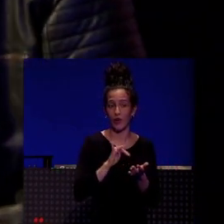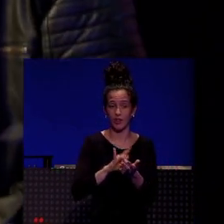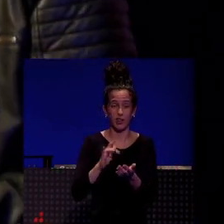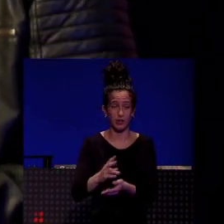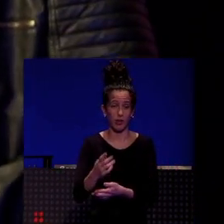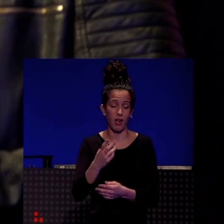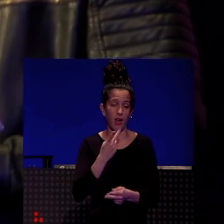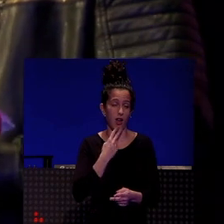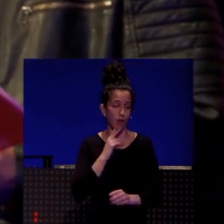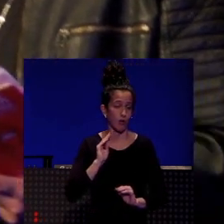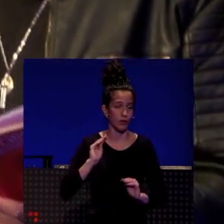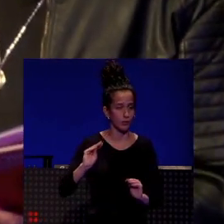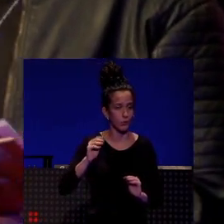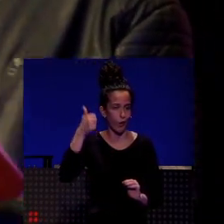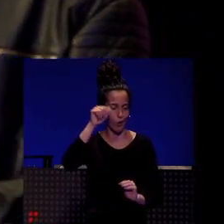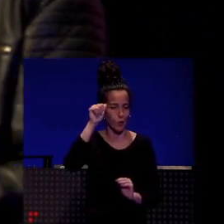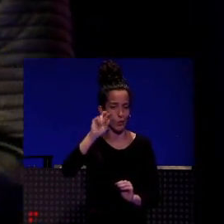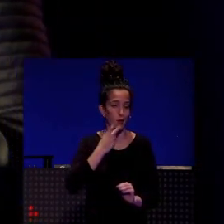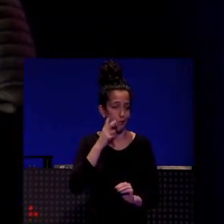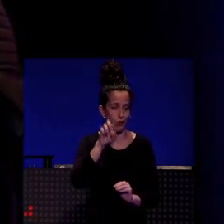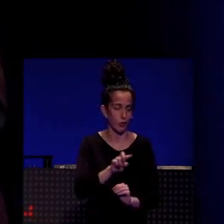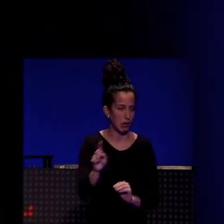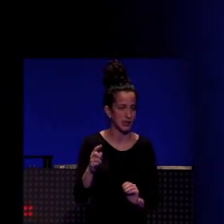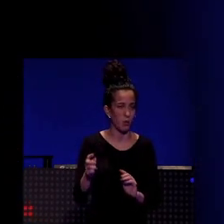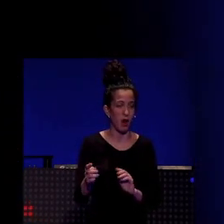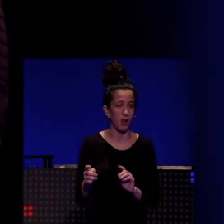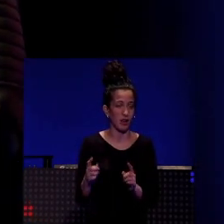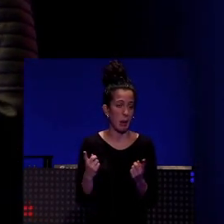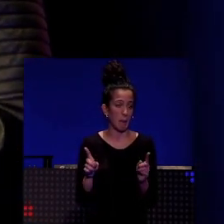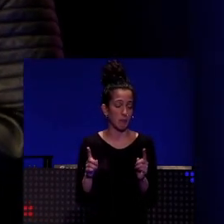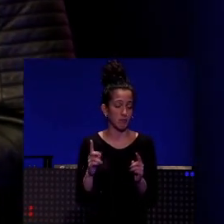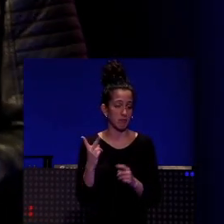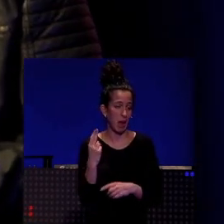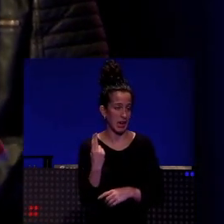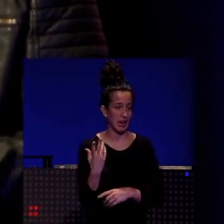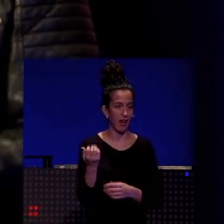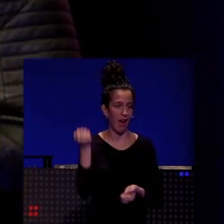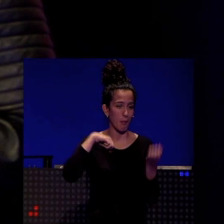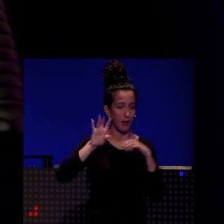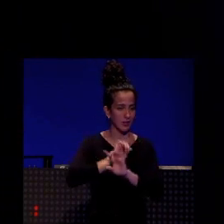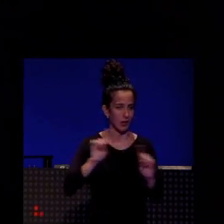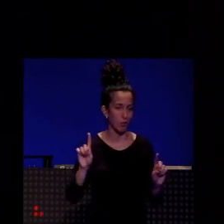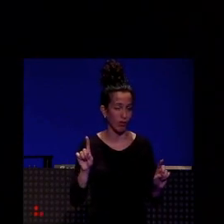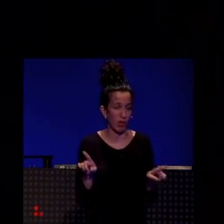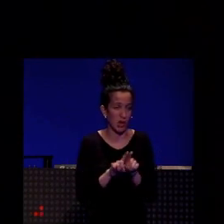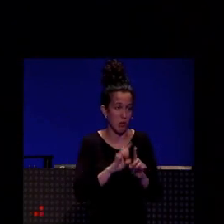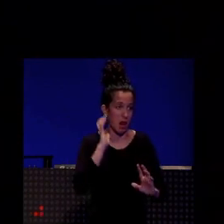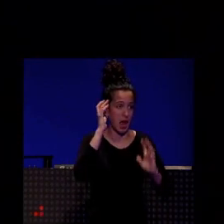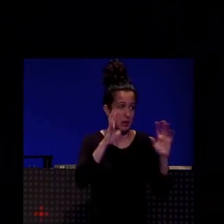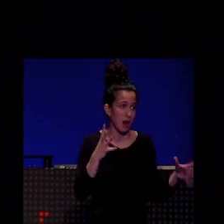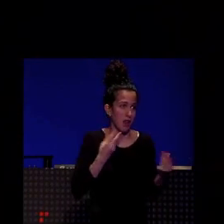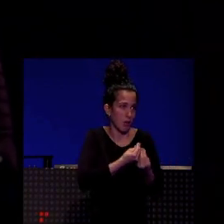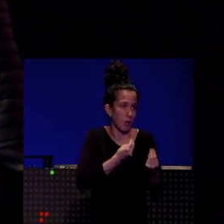novios y parejas ni amantes fueron básicamente animales de compañía el miedo